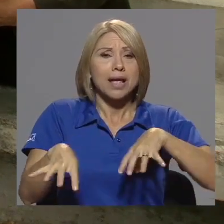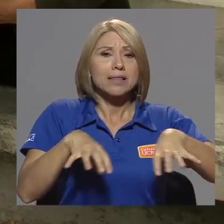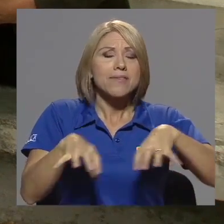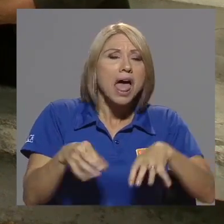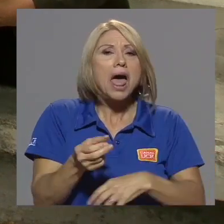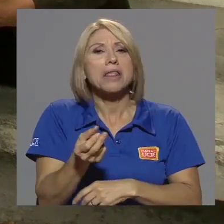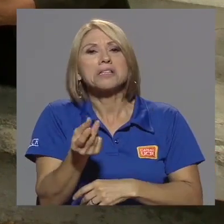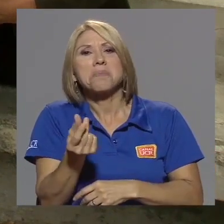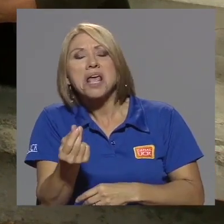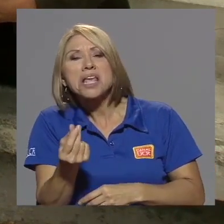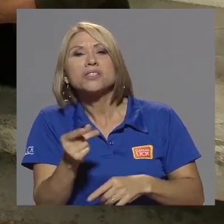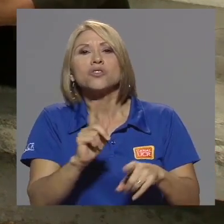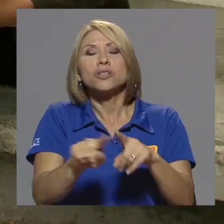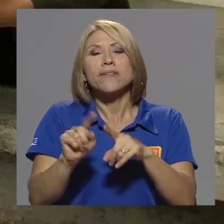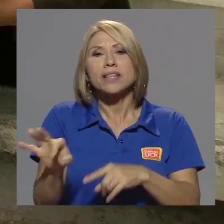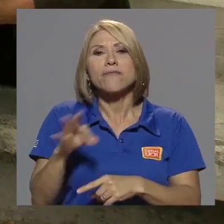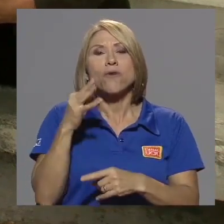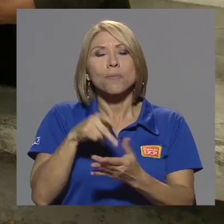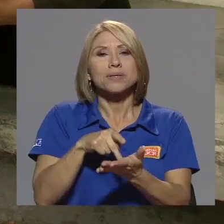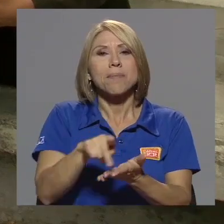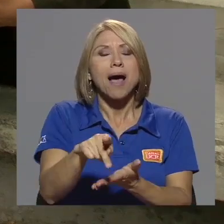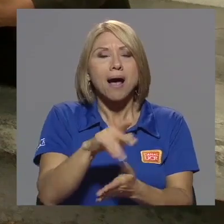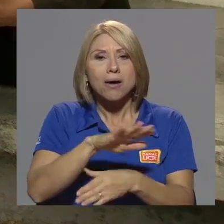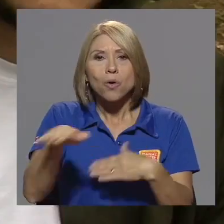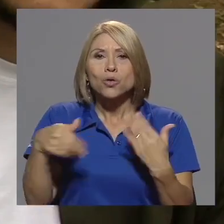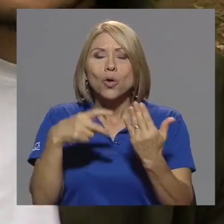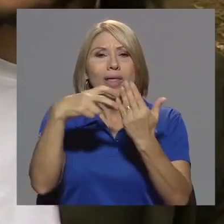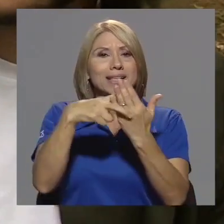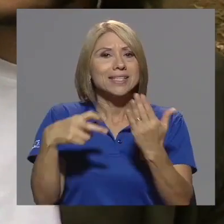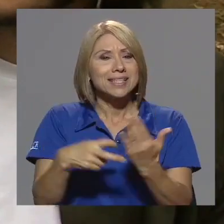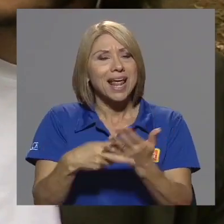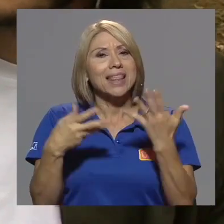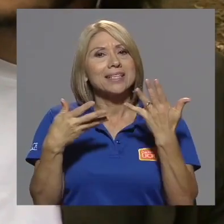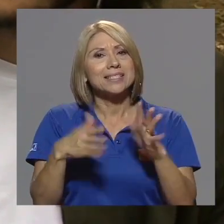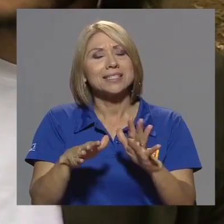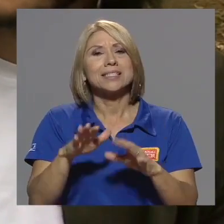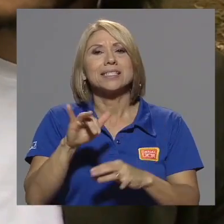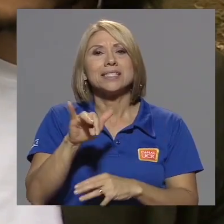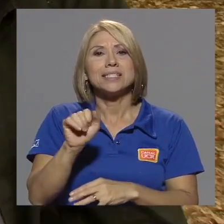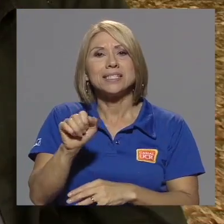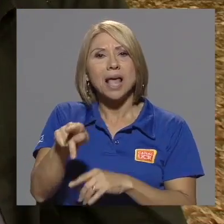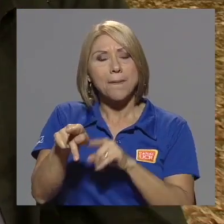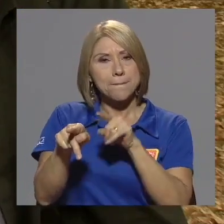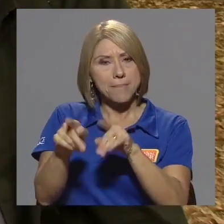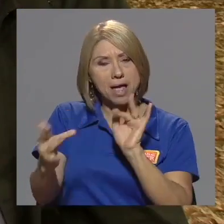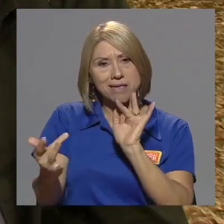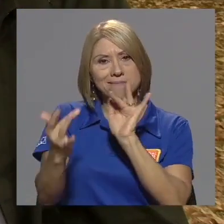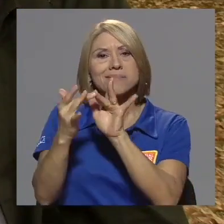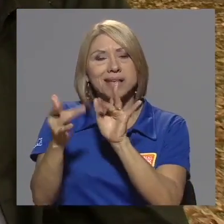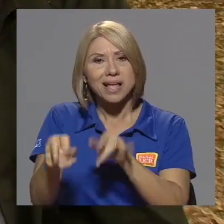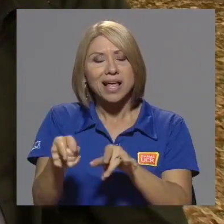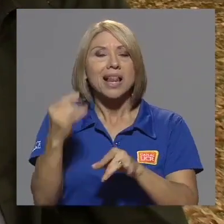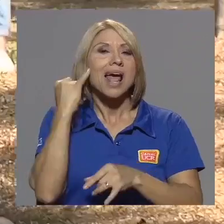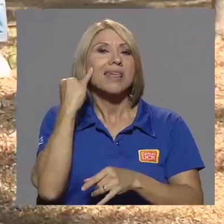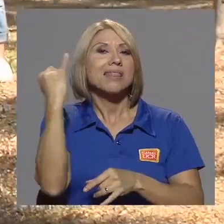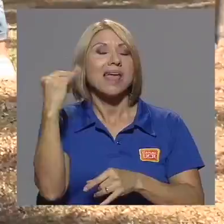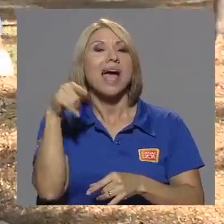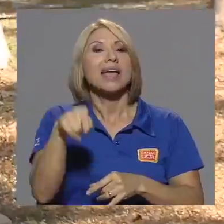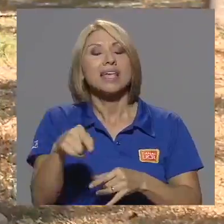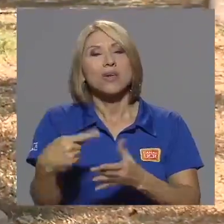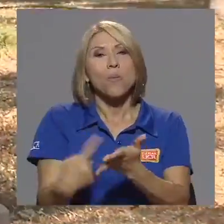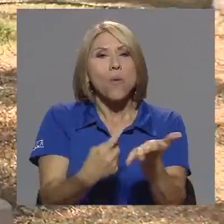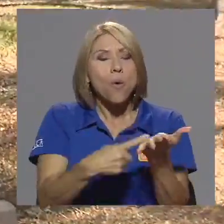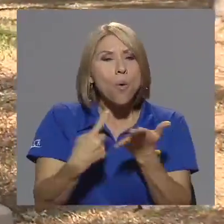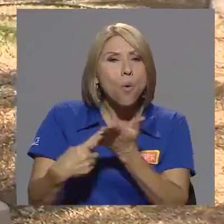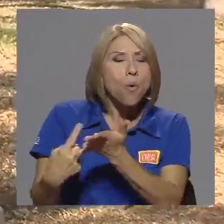las actividades que tenemos, los precios, plataformas de pago. Todas las entradas están en YAP. La idea del espacio es tener esta